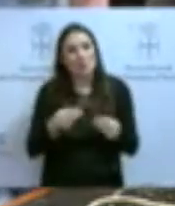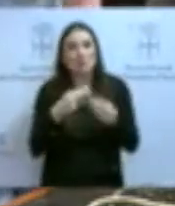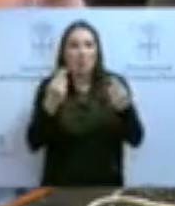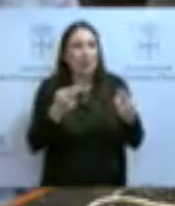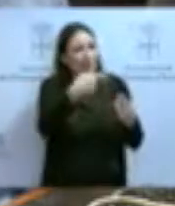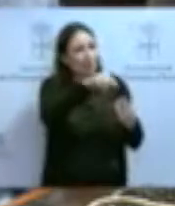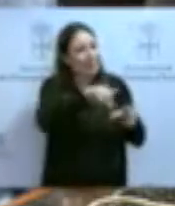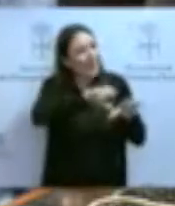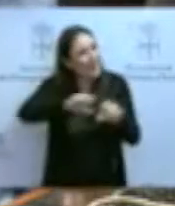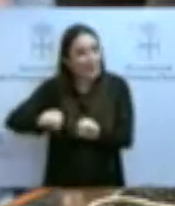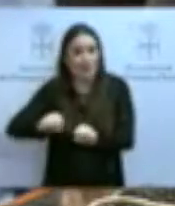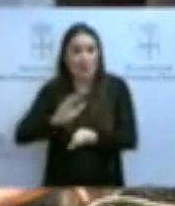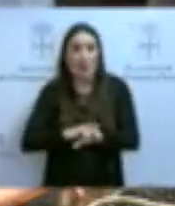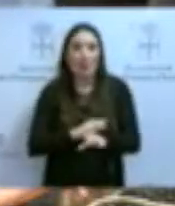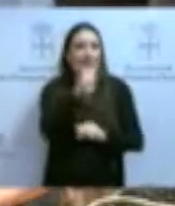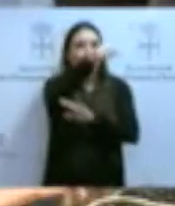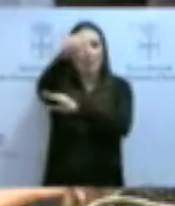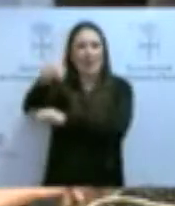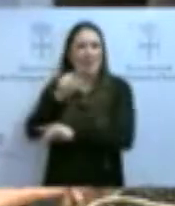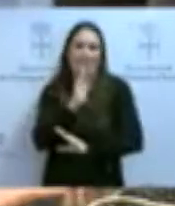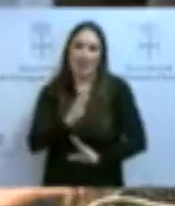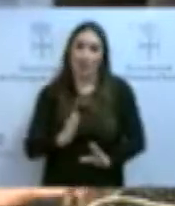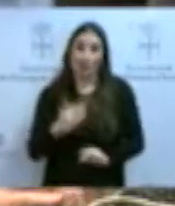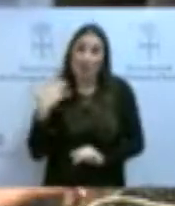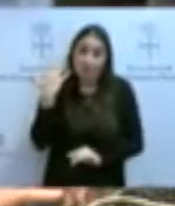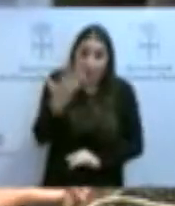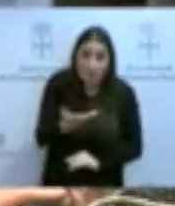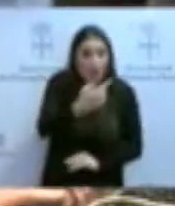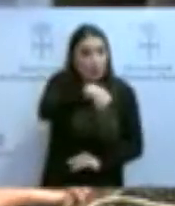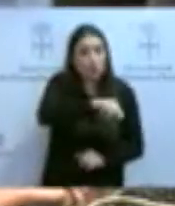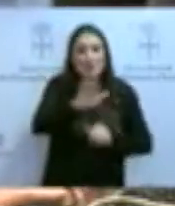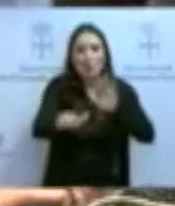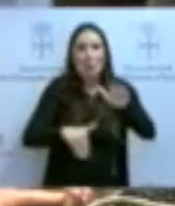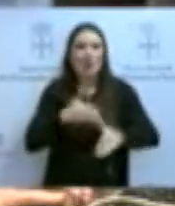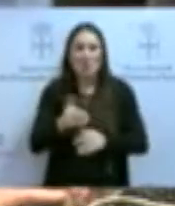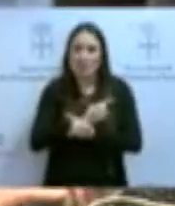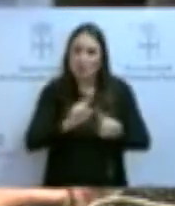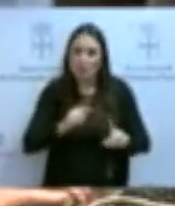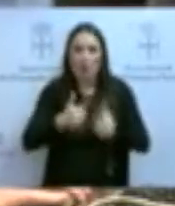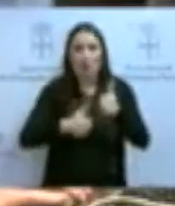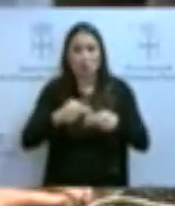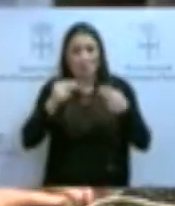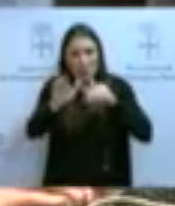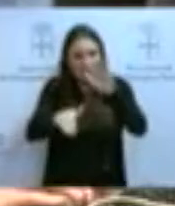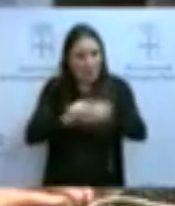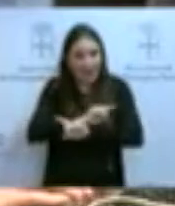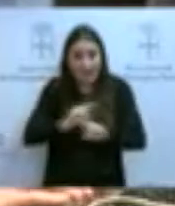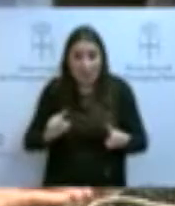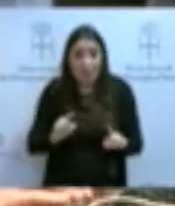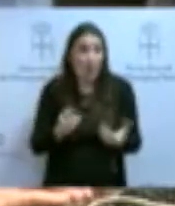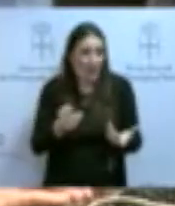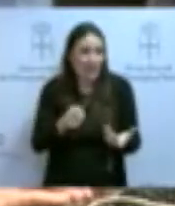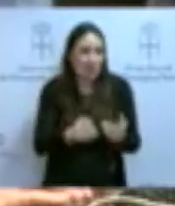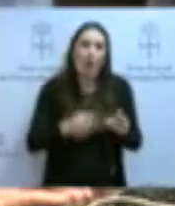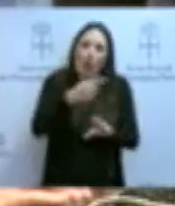reservan ustedes para nombramientos directos. Pasados esos 5 años, ustedes no han convocado los procesos, no han convocado los concursos públicos, algo a lo que les obligaron